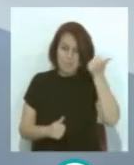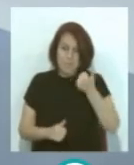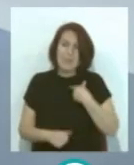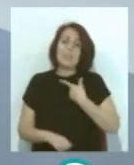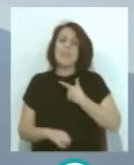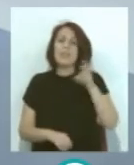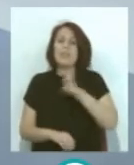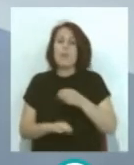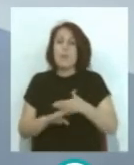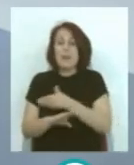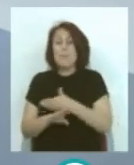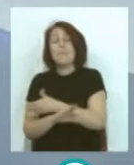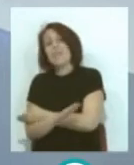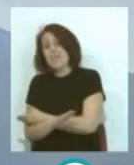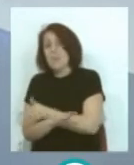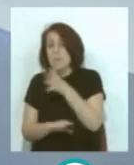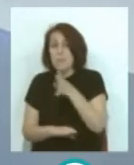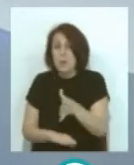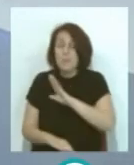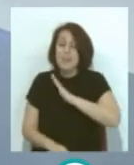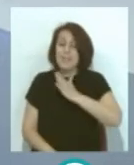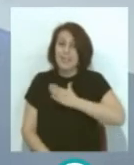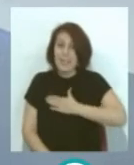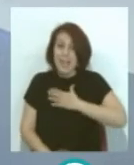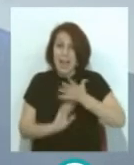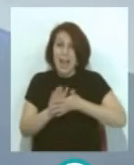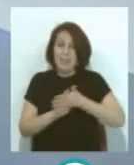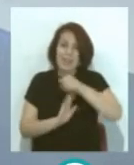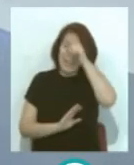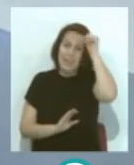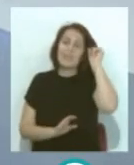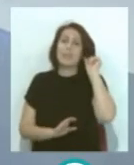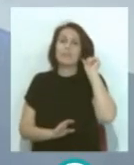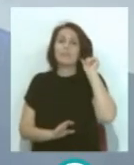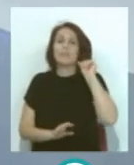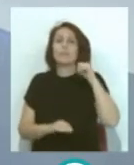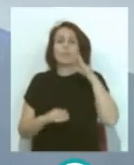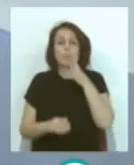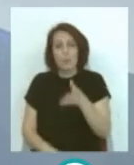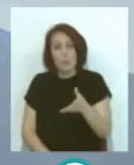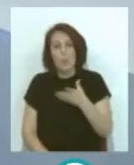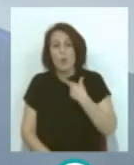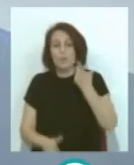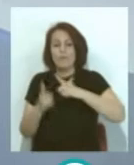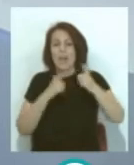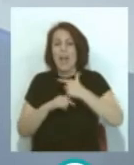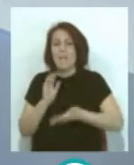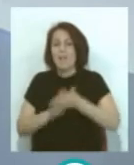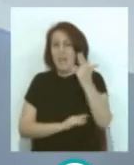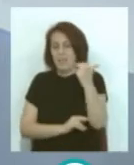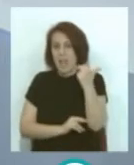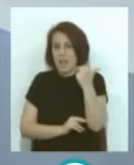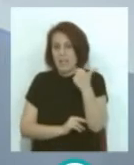la previa, decimos, porque mañana habla Álvaro Cervera. ¿Eh? Porque salen de viaje el viernes